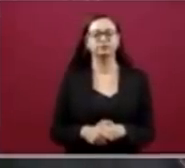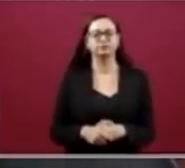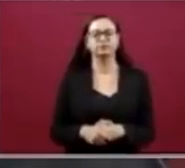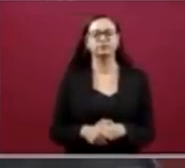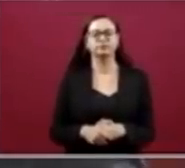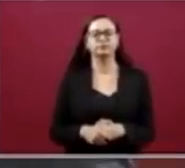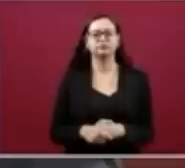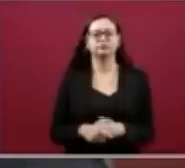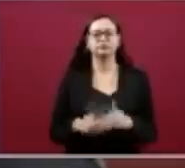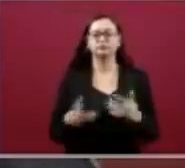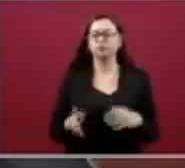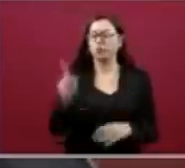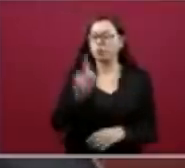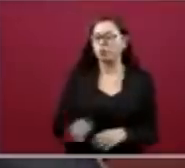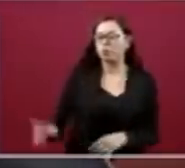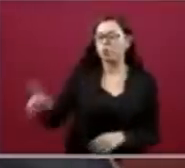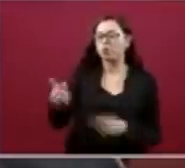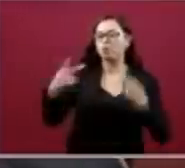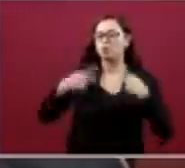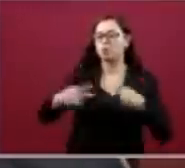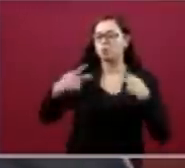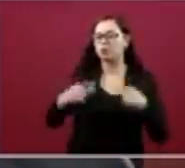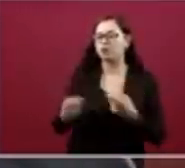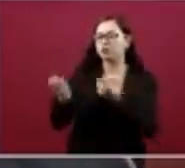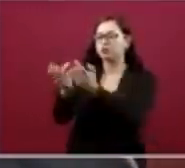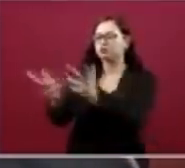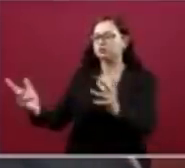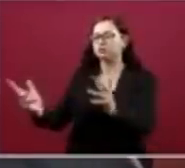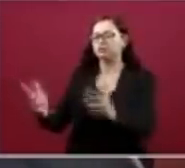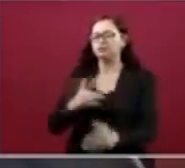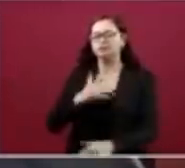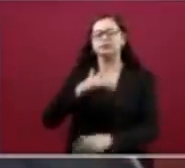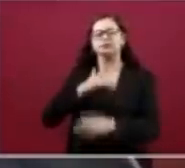un profundo amor al pueblo y poderlo